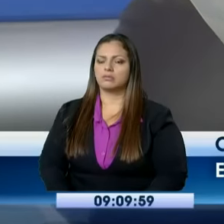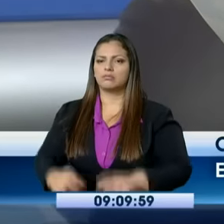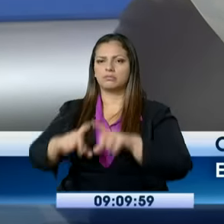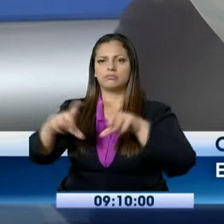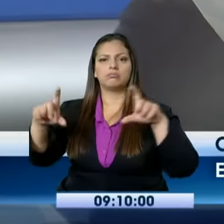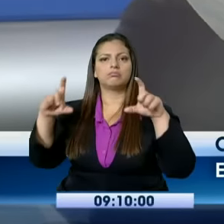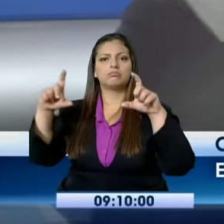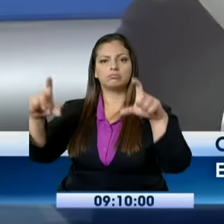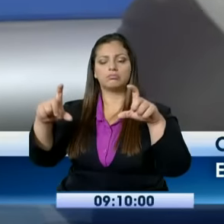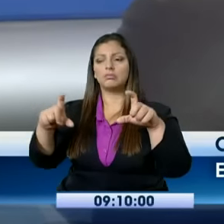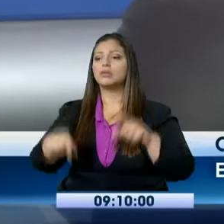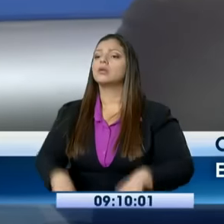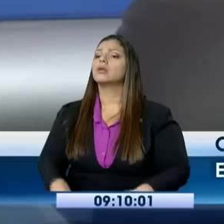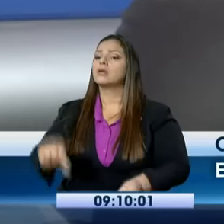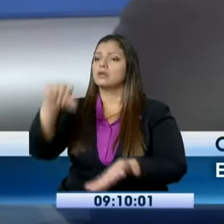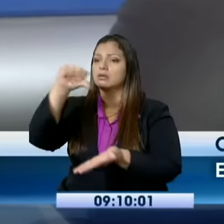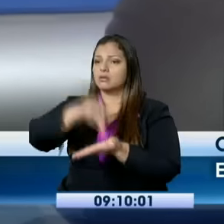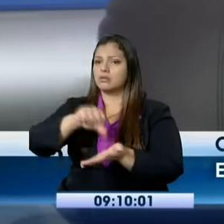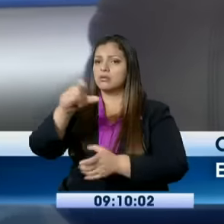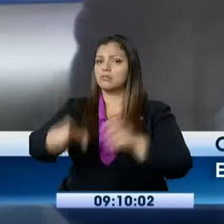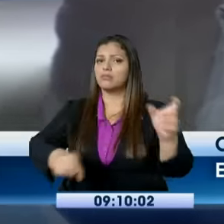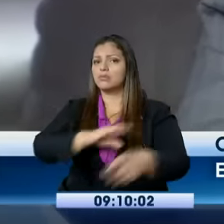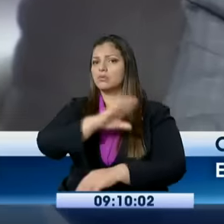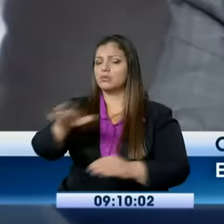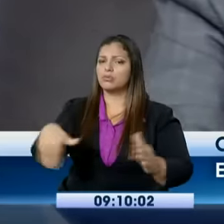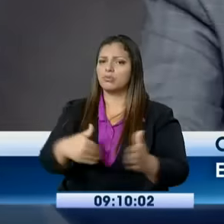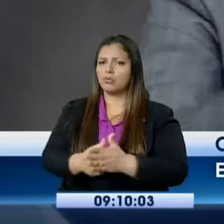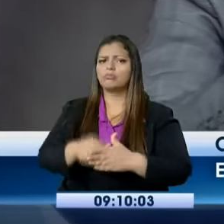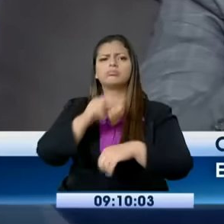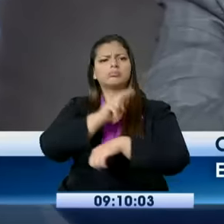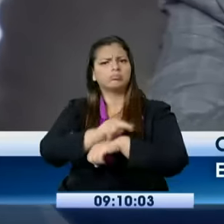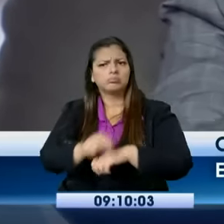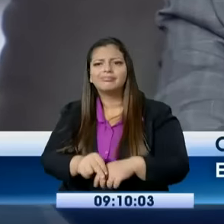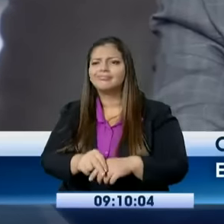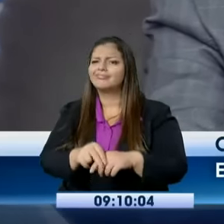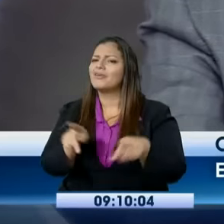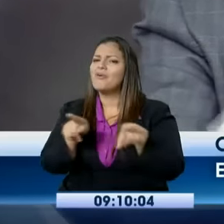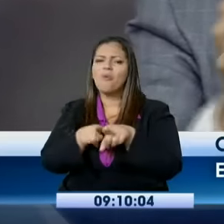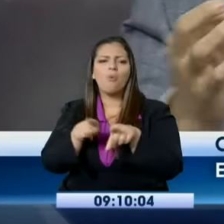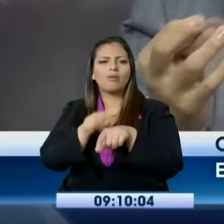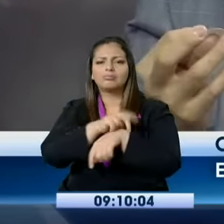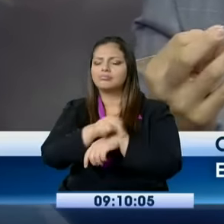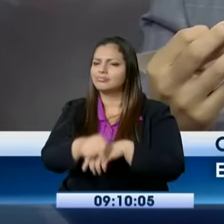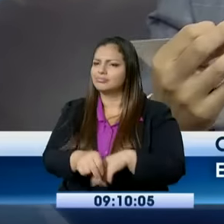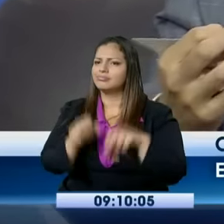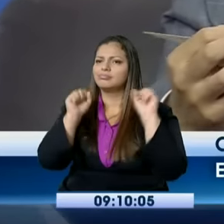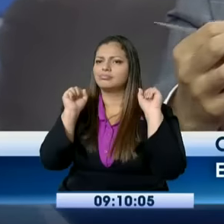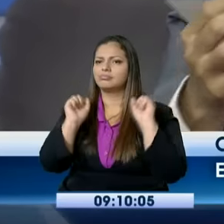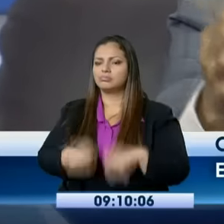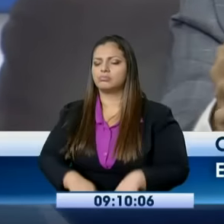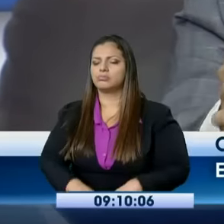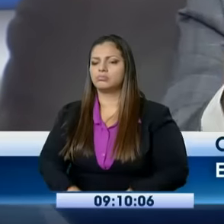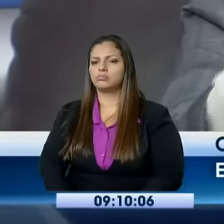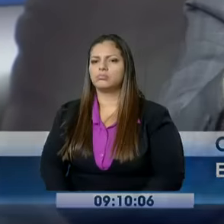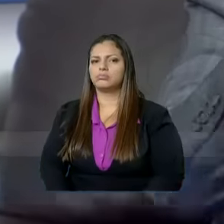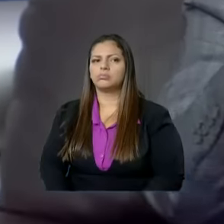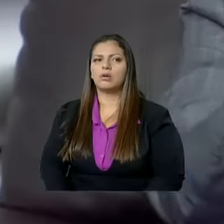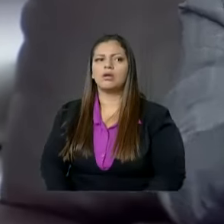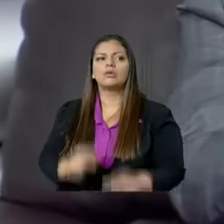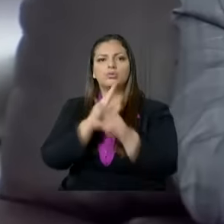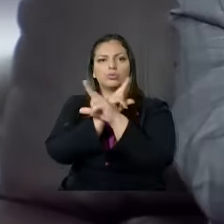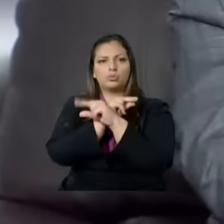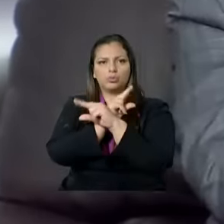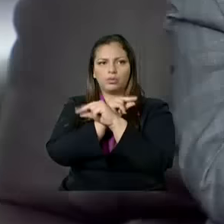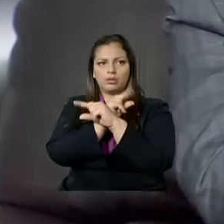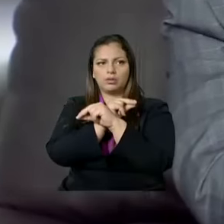tal es: la ciudadanía es intendencia. Perfecto. Ahí pueden denunciar, ¿no? Exacto, aquí pueden presentar las denuncias correspondientes.